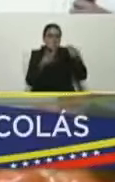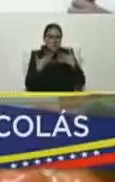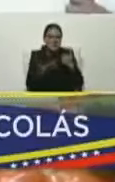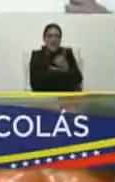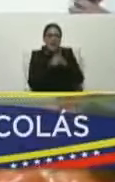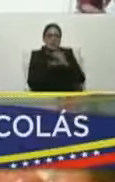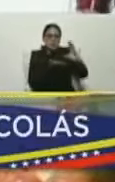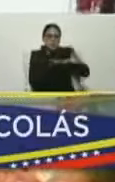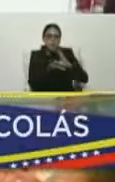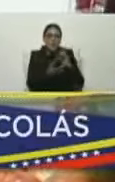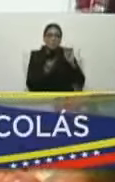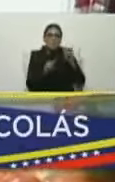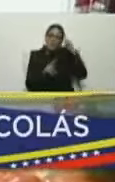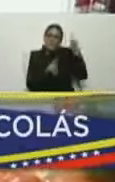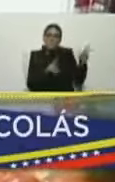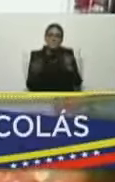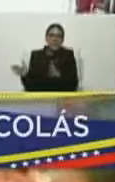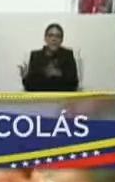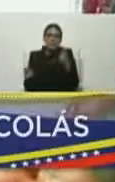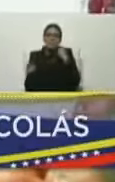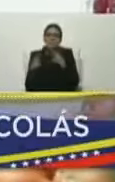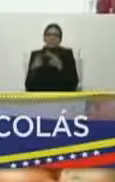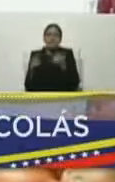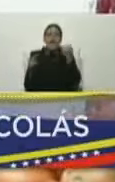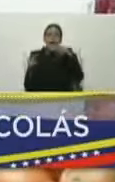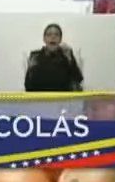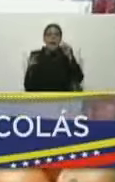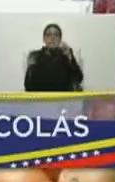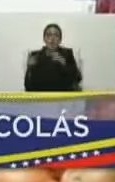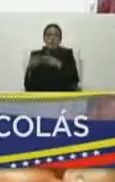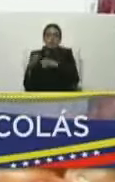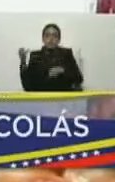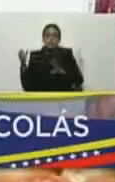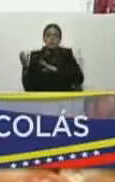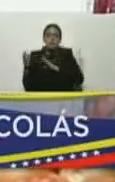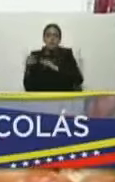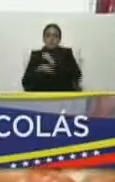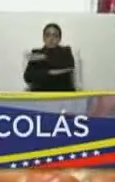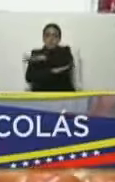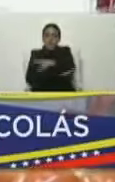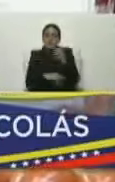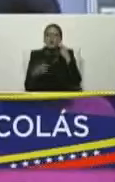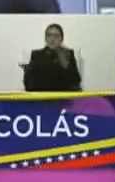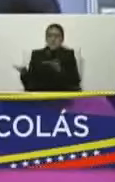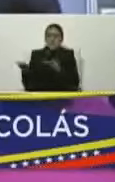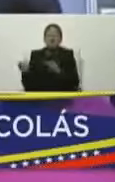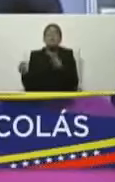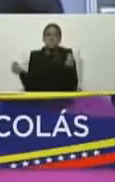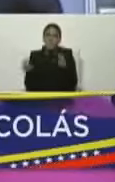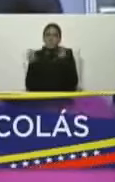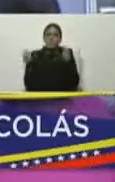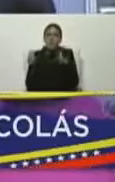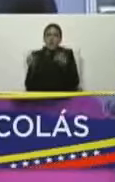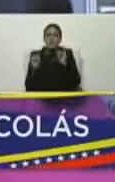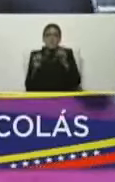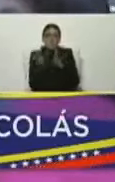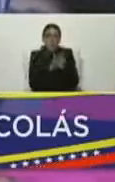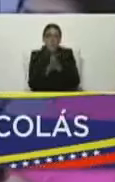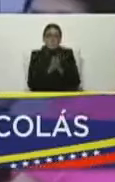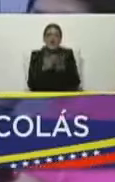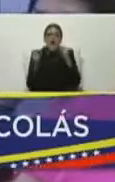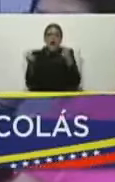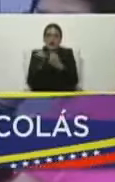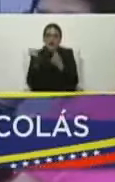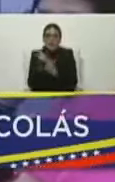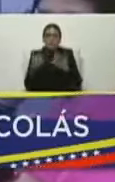plan de en Mi Bodega. Jamón cocido de pollo Los Llanos, para que ustedes vean. Muy bueno. Los emprendedores tienen el apoyo